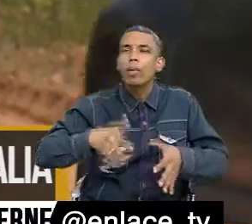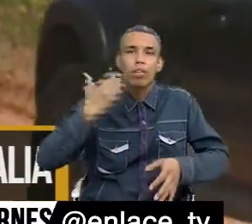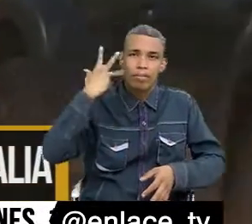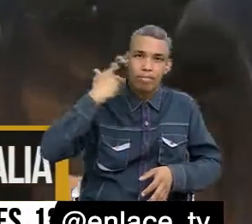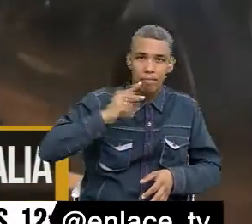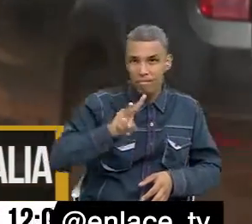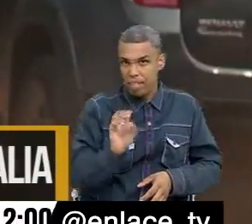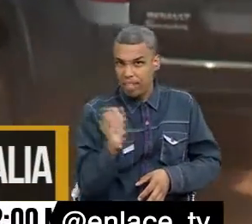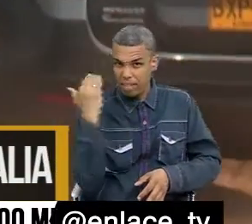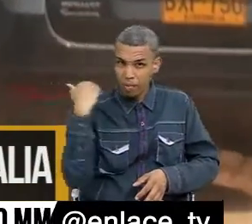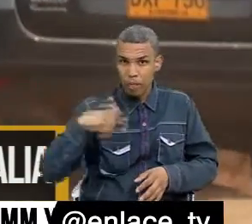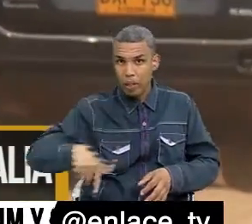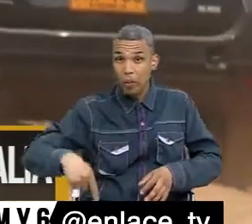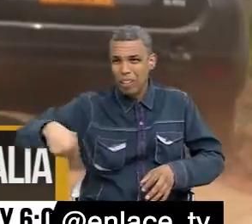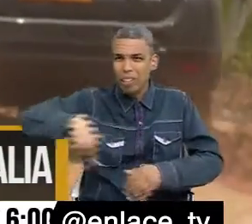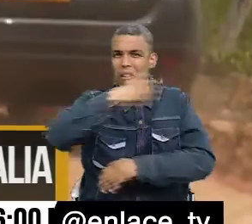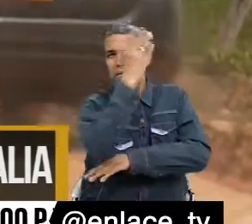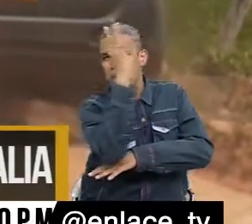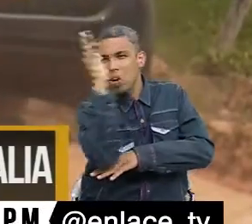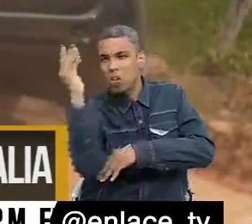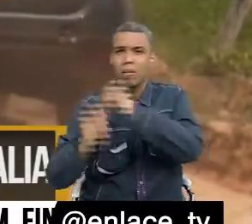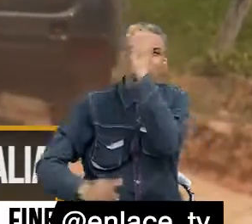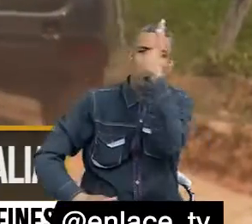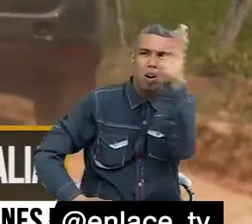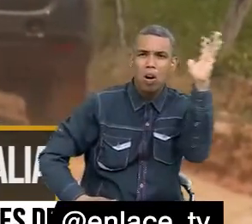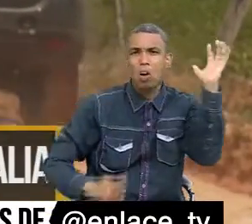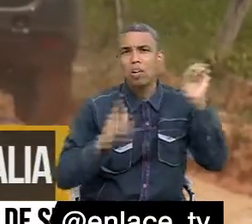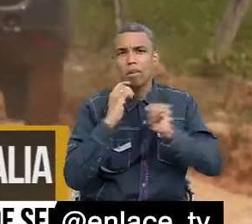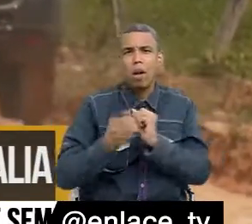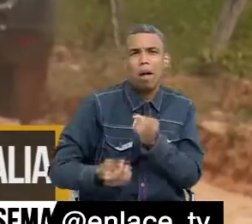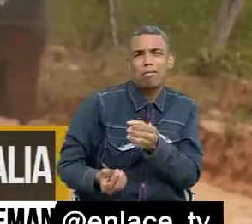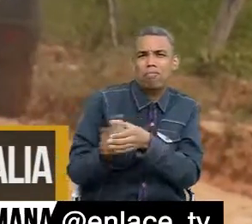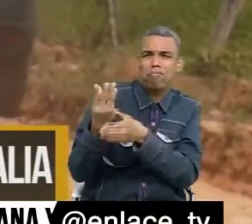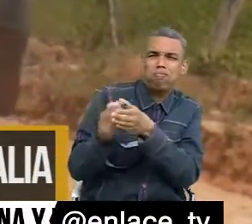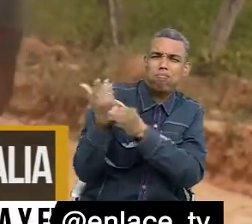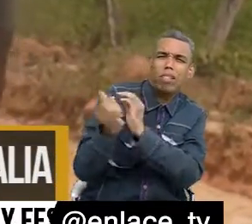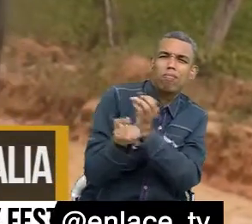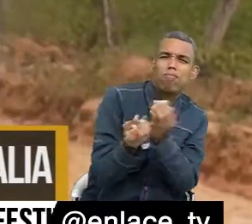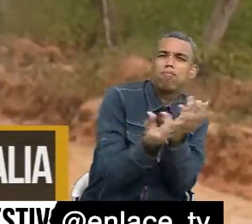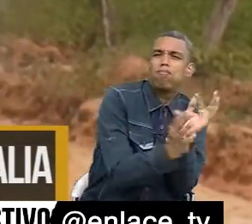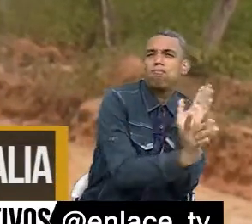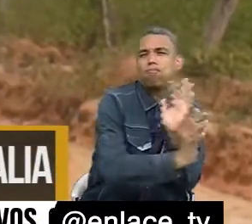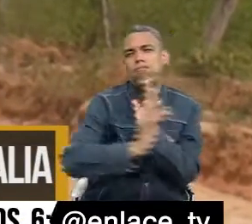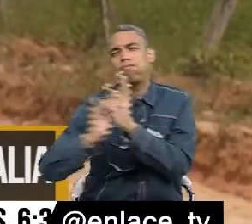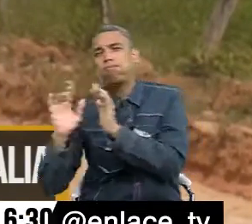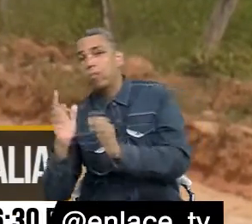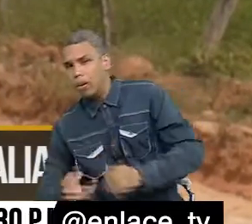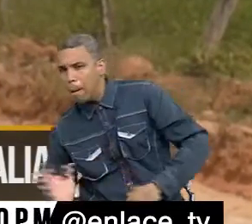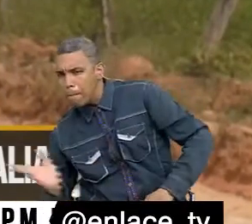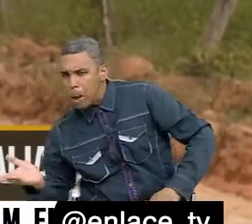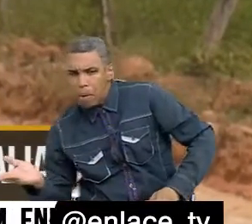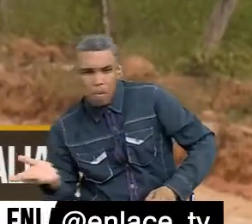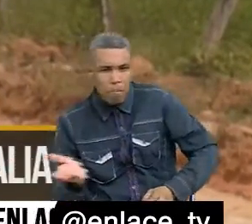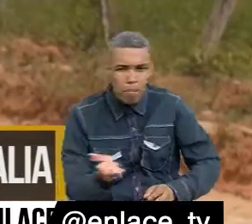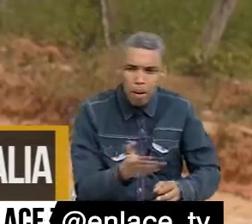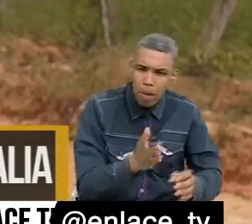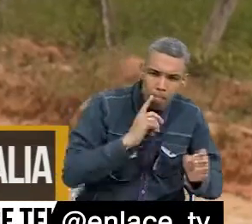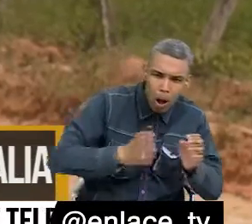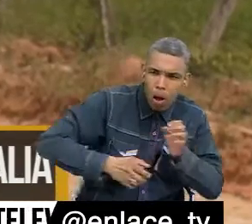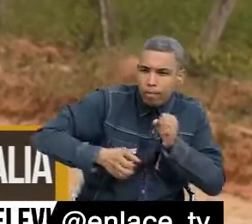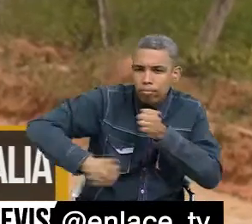algunas zonas verdes que se encontraban ya bastante crecidas y que estaba incrementando, según ellos, los casos de hurtos en esta